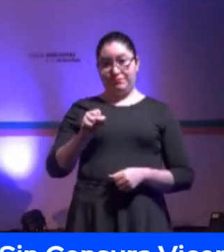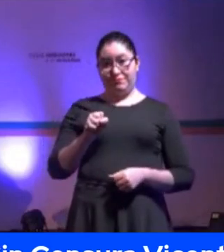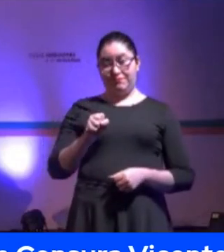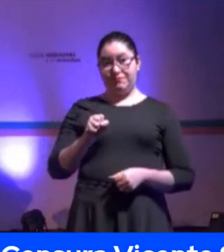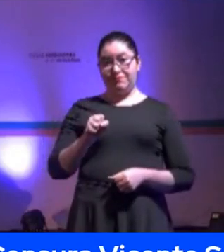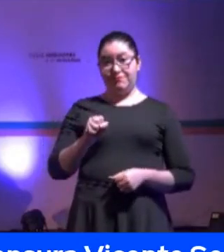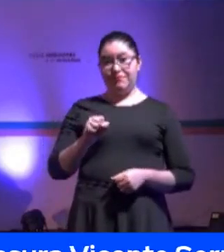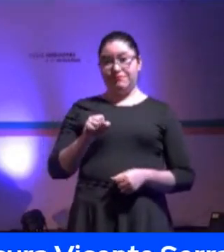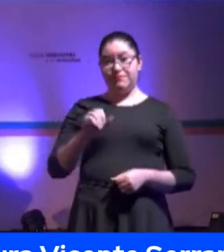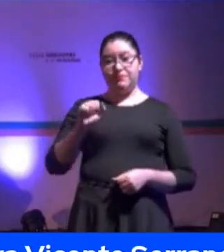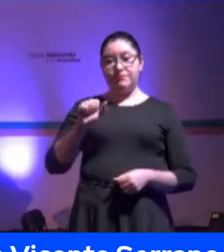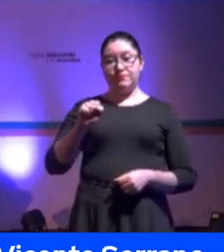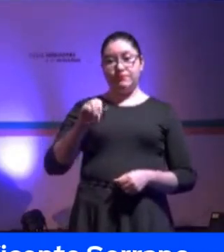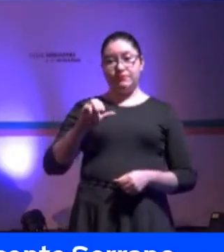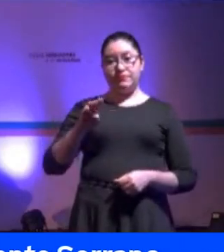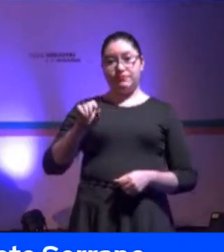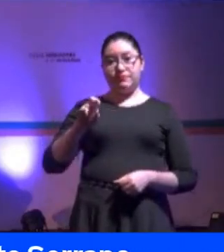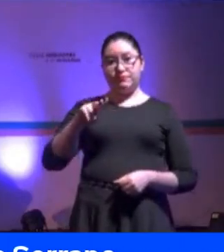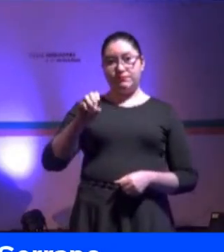Marco Zambrano,